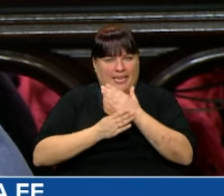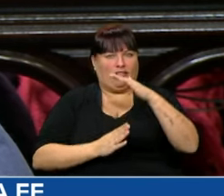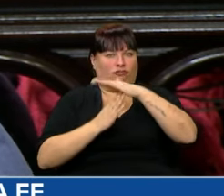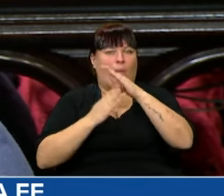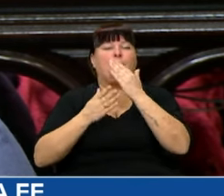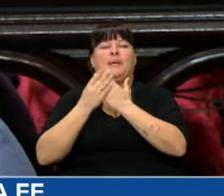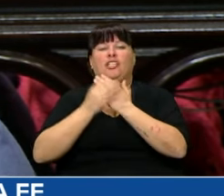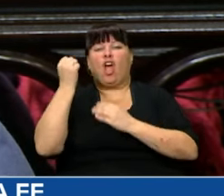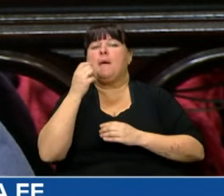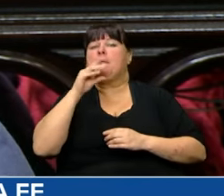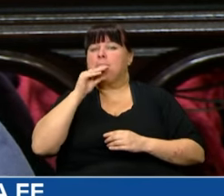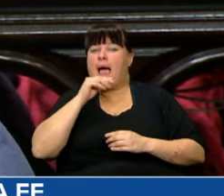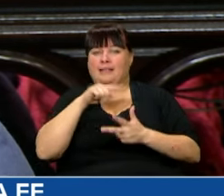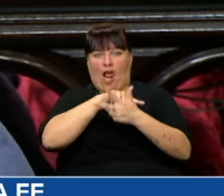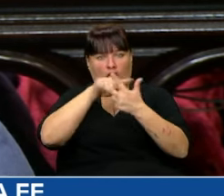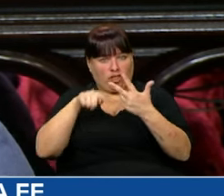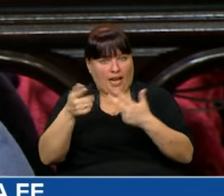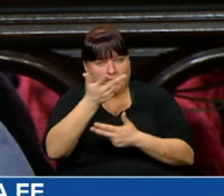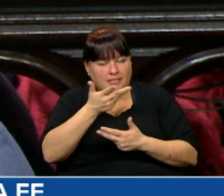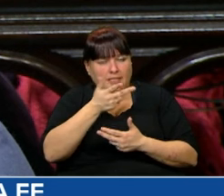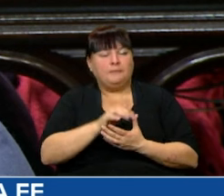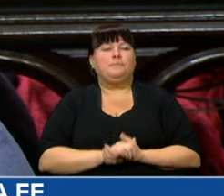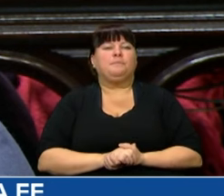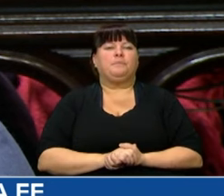ministro de Economía, Sergio Massa,